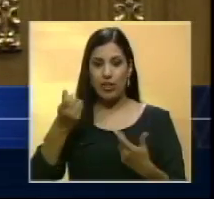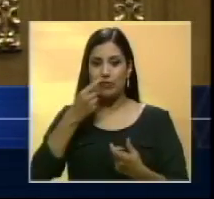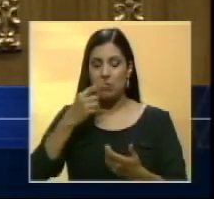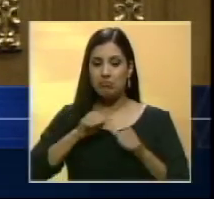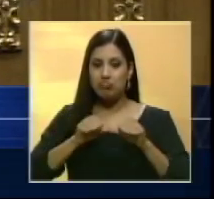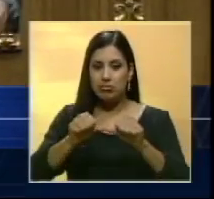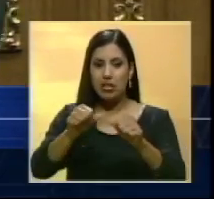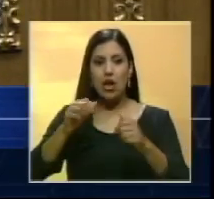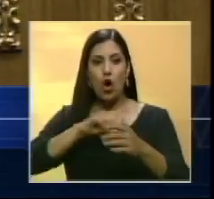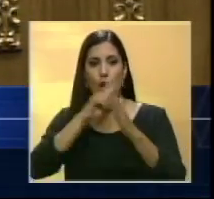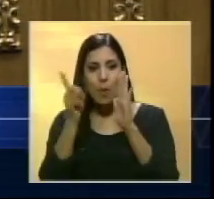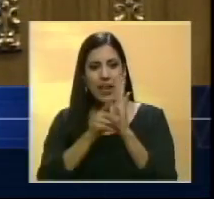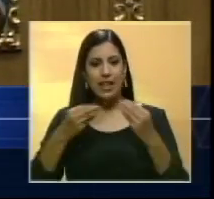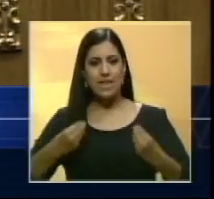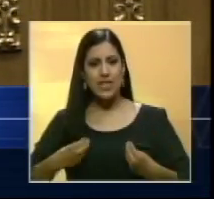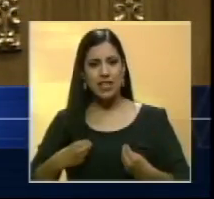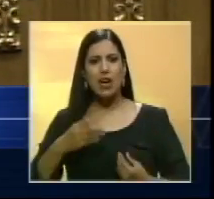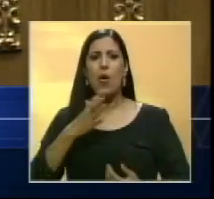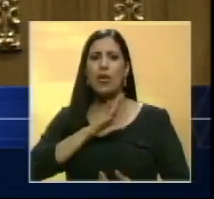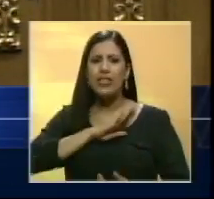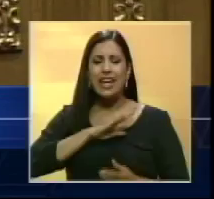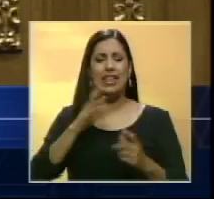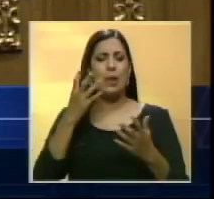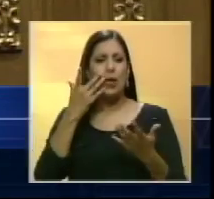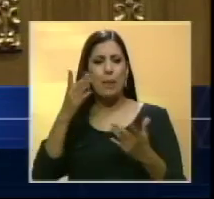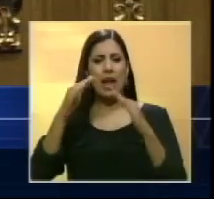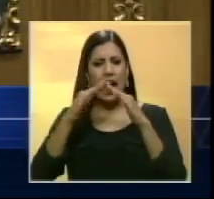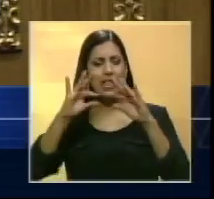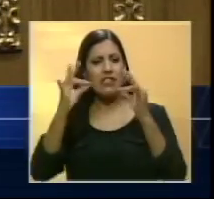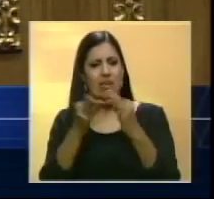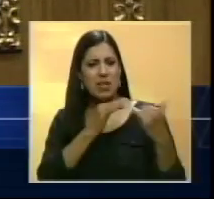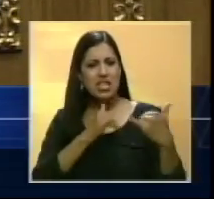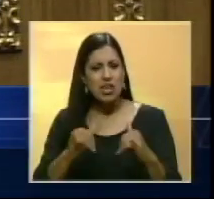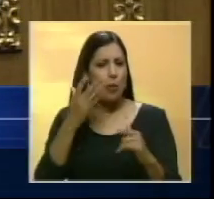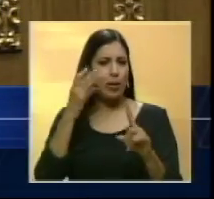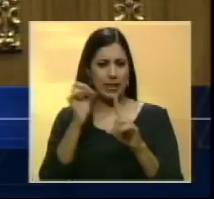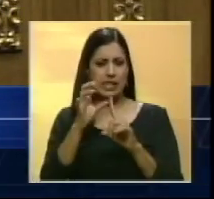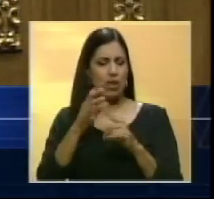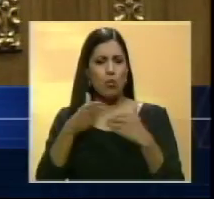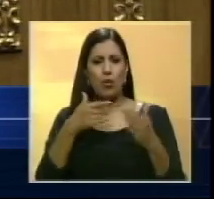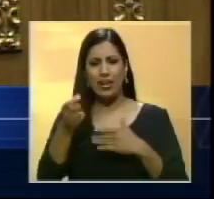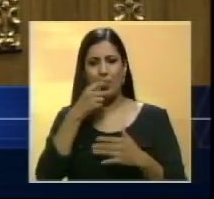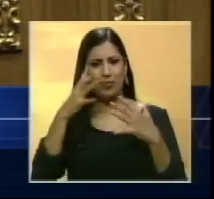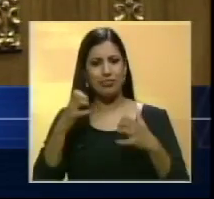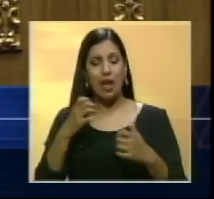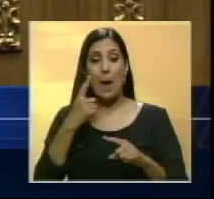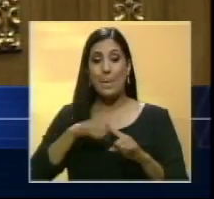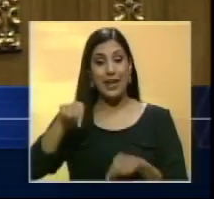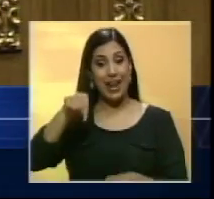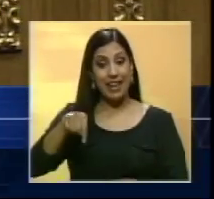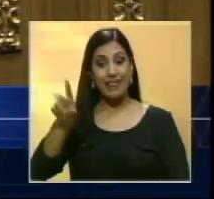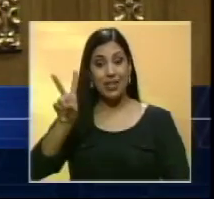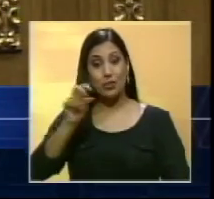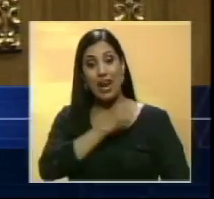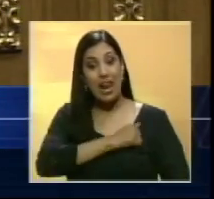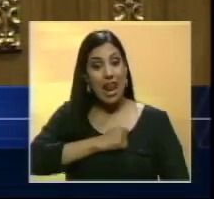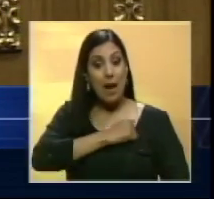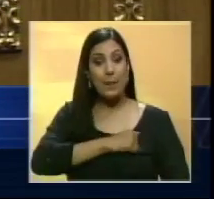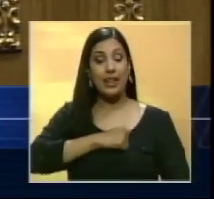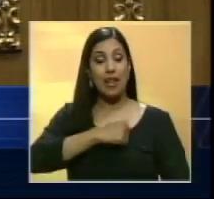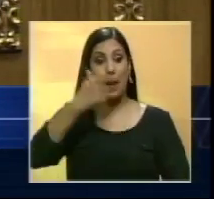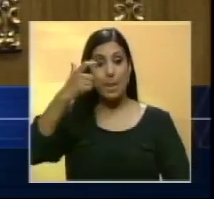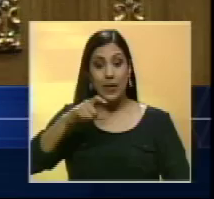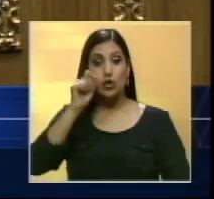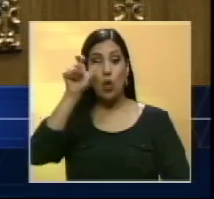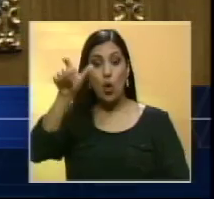pueden hacer vida plena, que pueden tener casa, hogar, familia, hijos. Pero lamentablemente, venezolanos